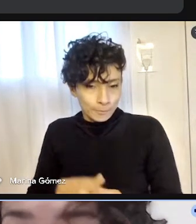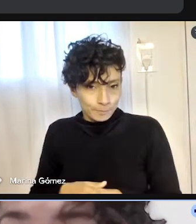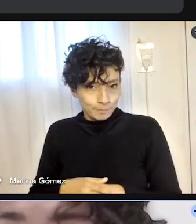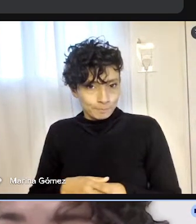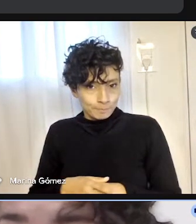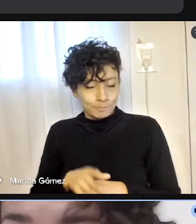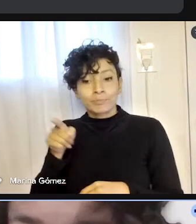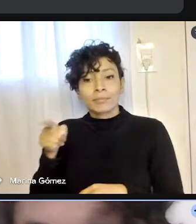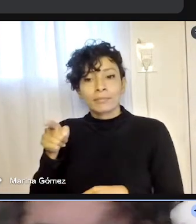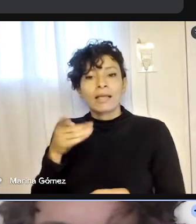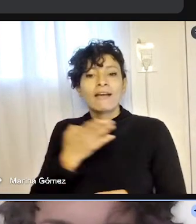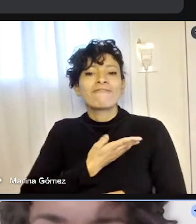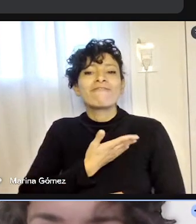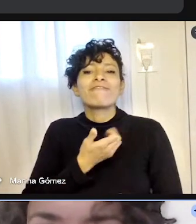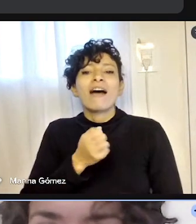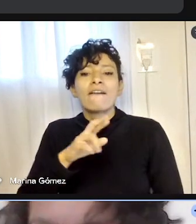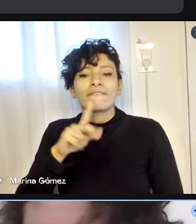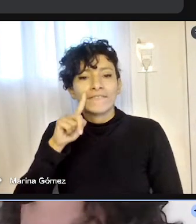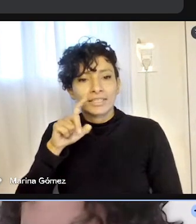Fabricia, ahí me salió el nombre.